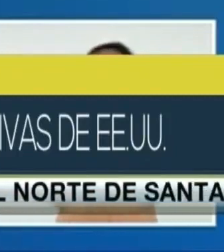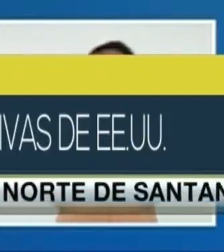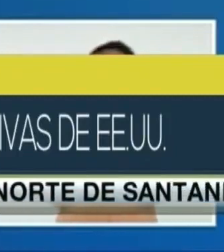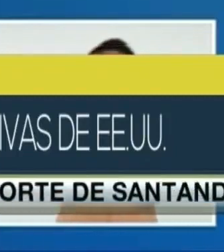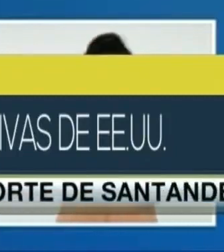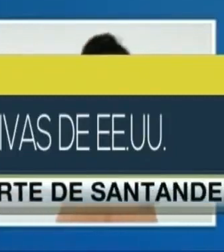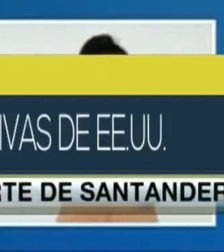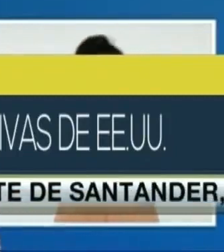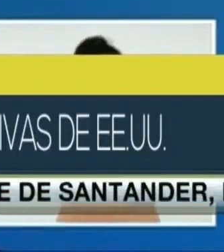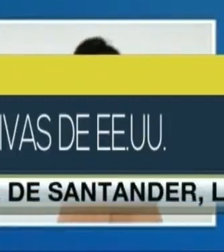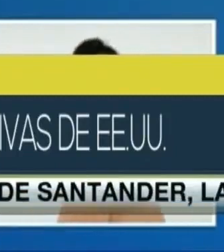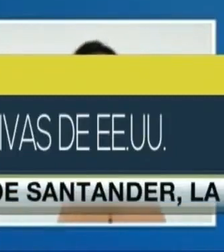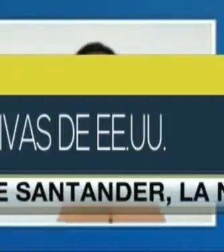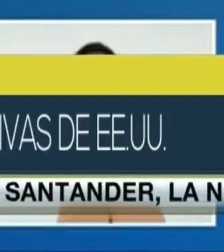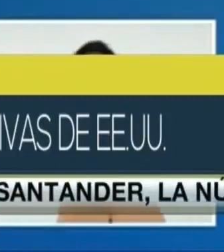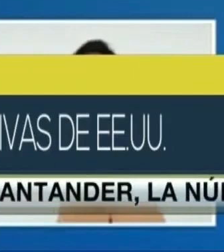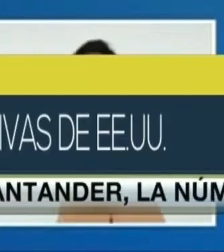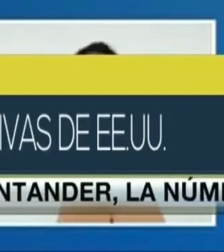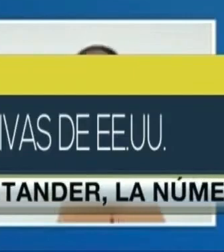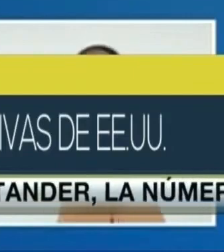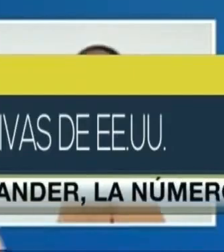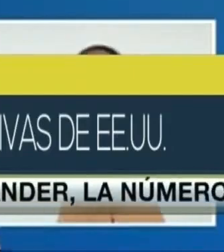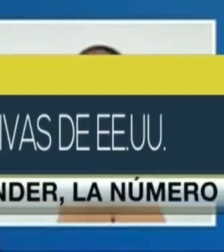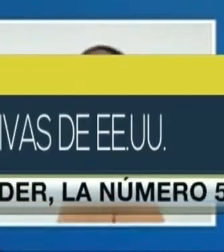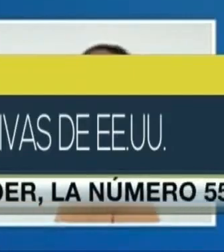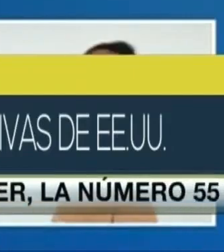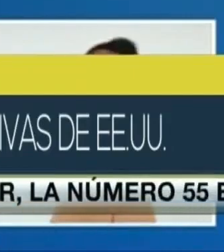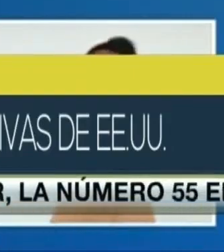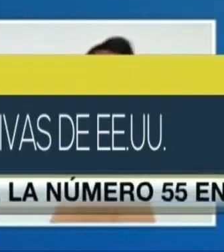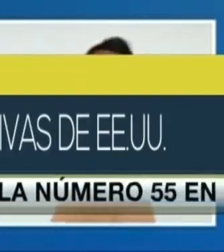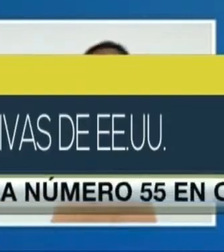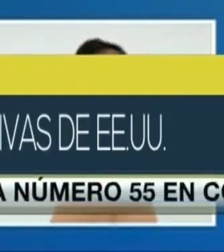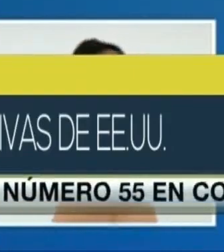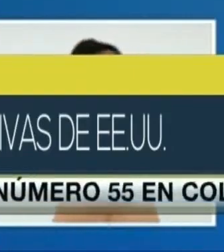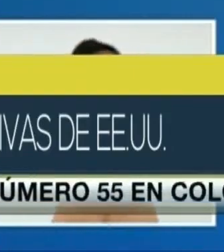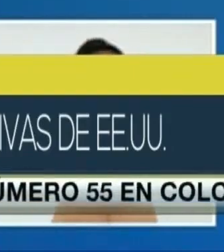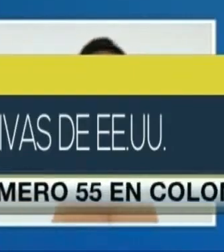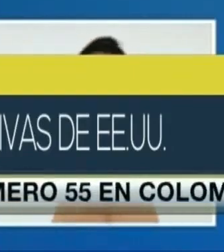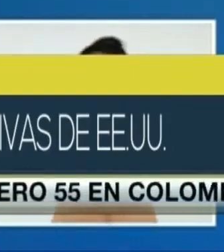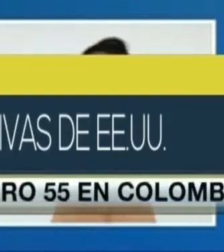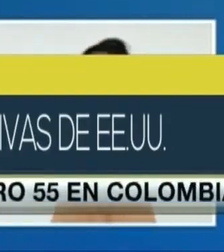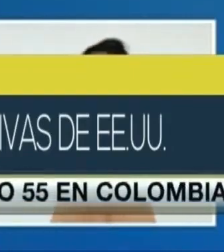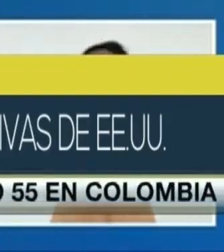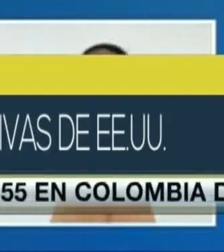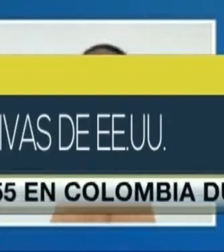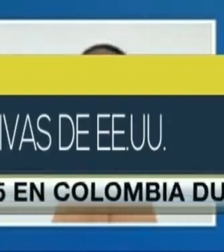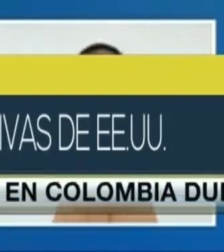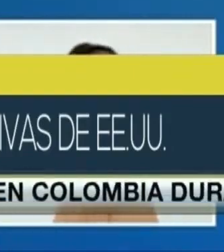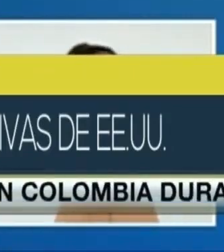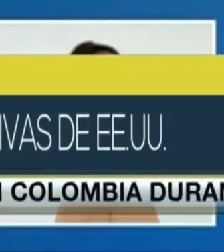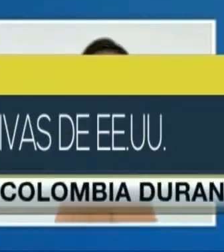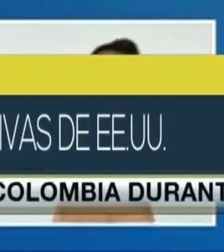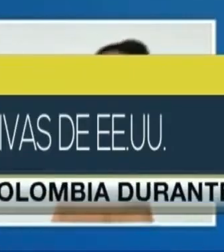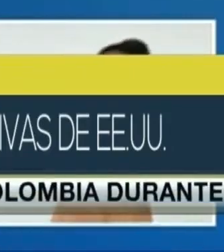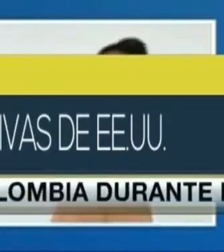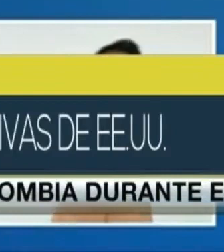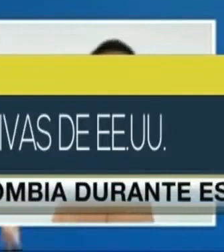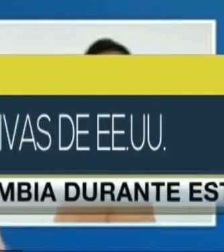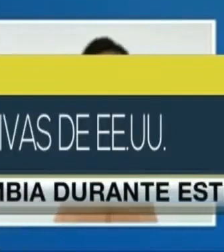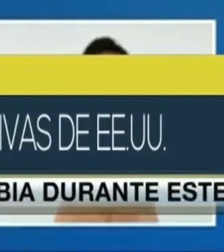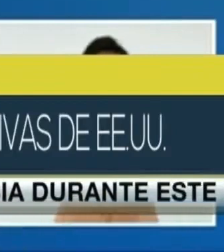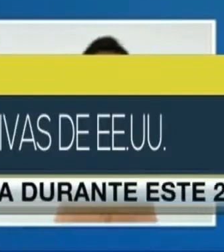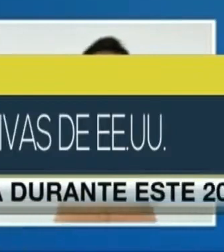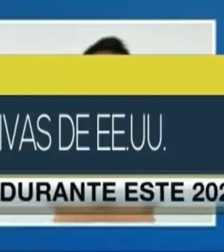judicial de los casos que se detuvieron. Informo